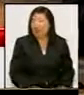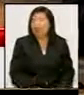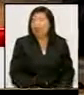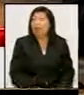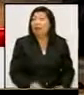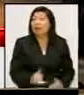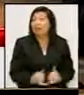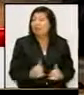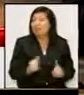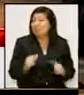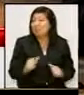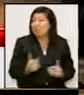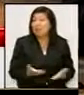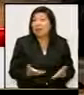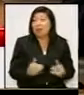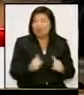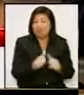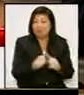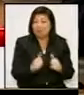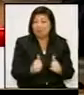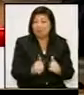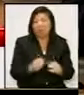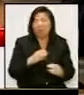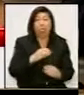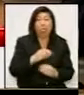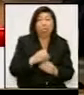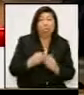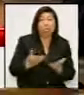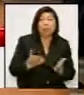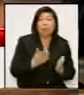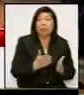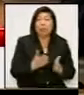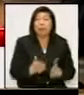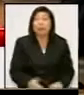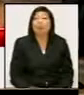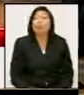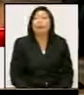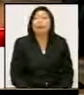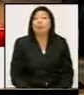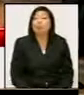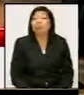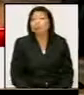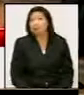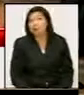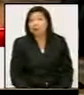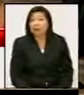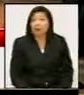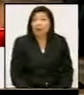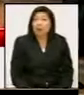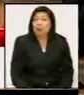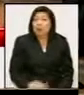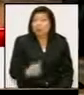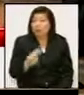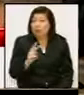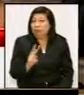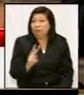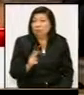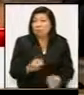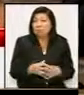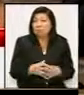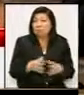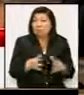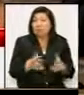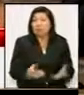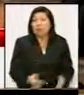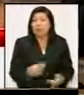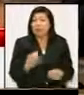termina repercutiendo en la imagen de desorden, de desorganización, de improvisación y solo de asalto económico que hacemos